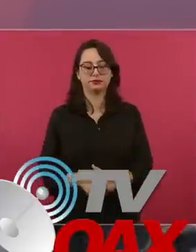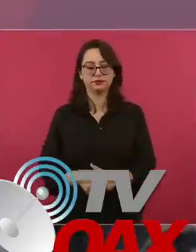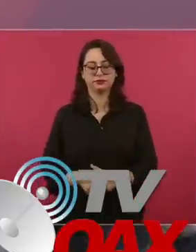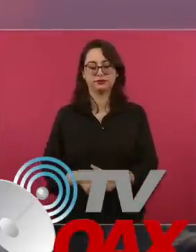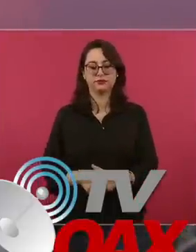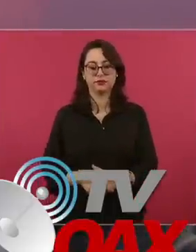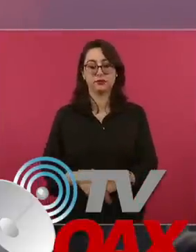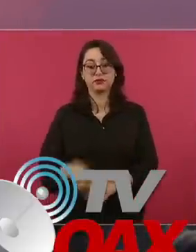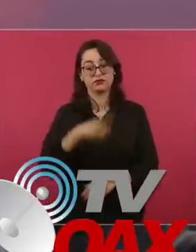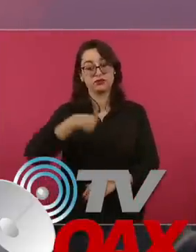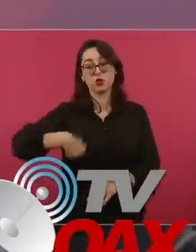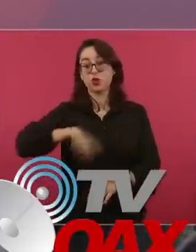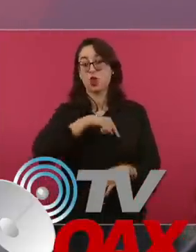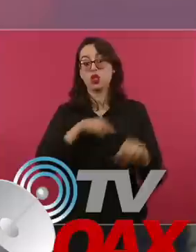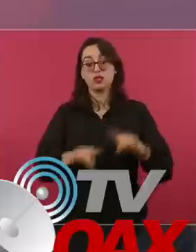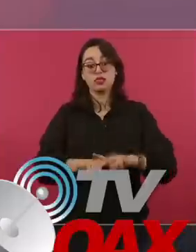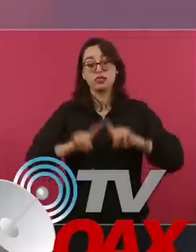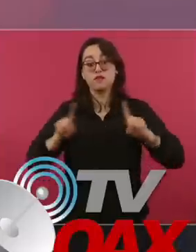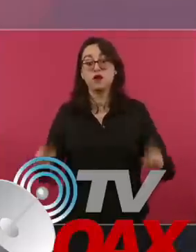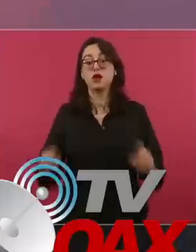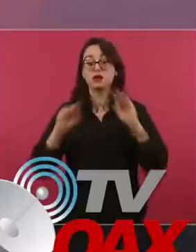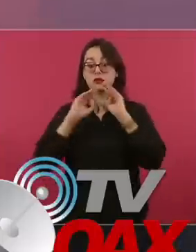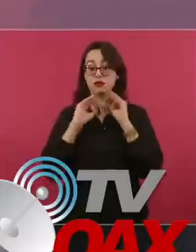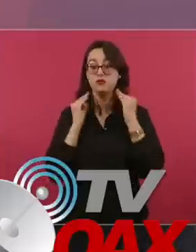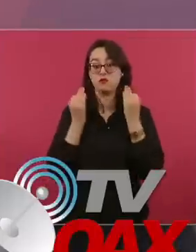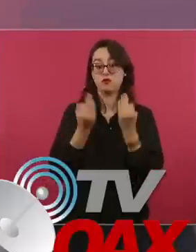Nosotros nos hemos